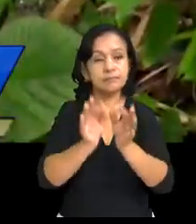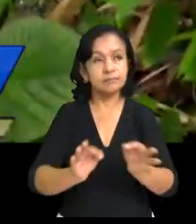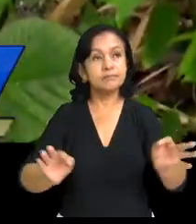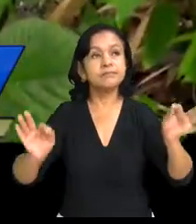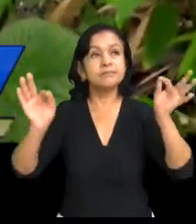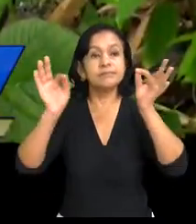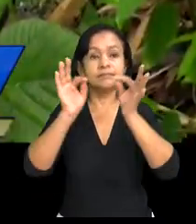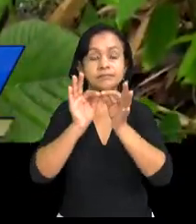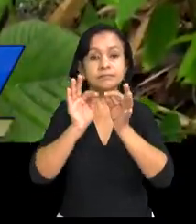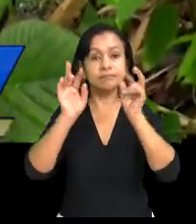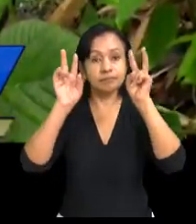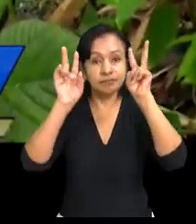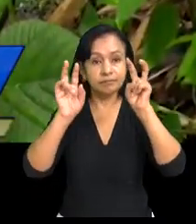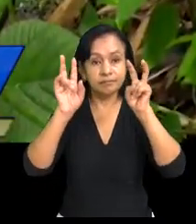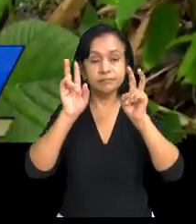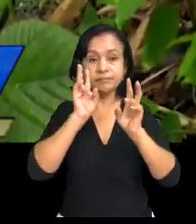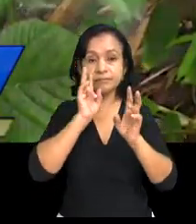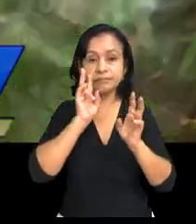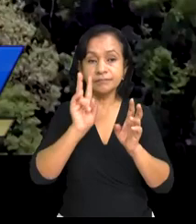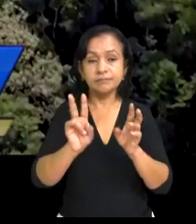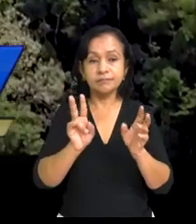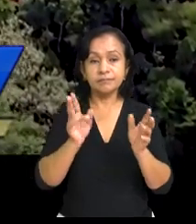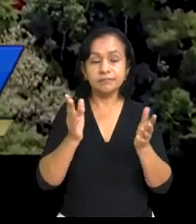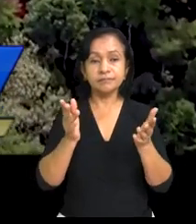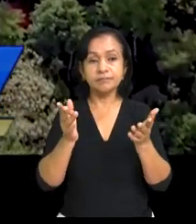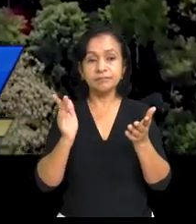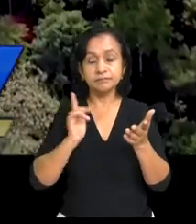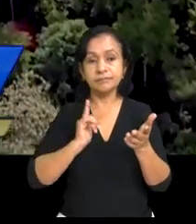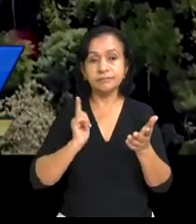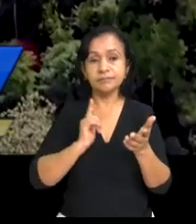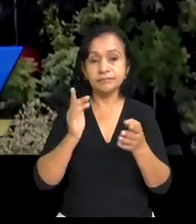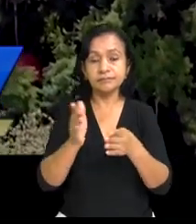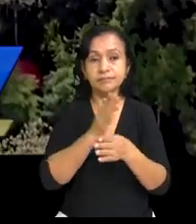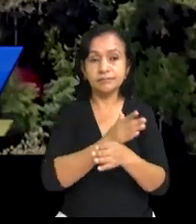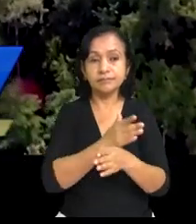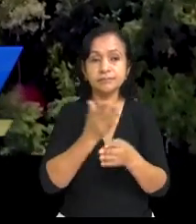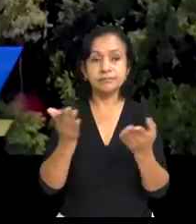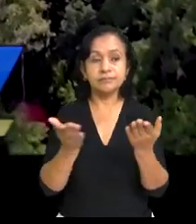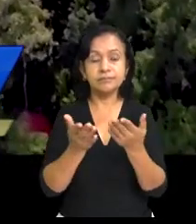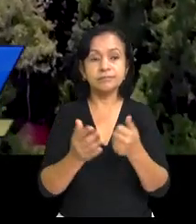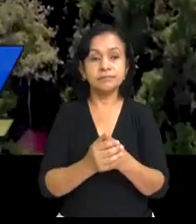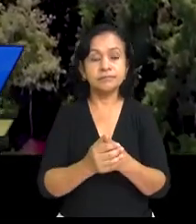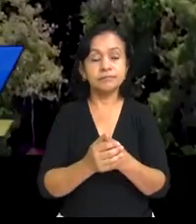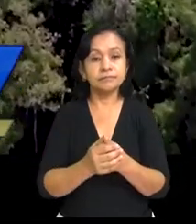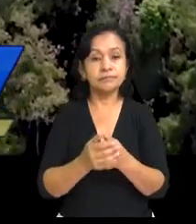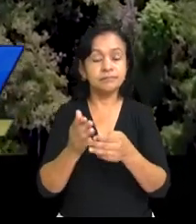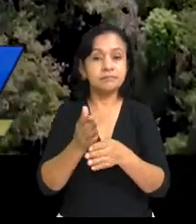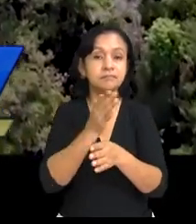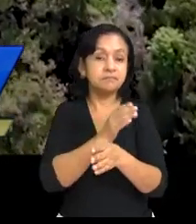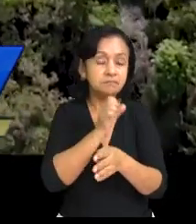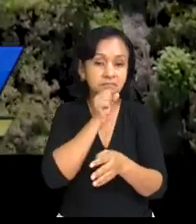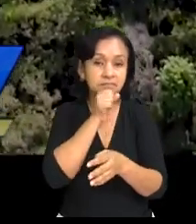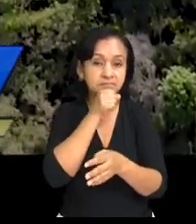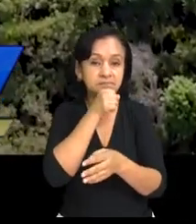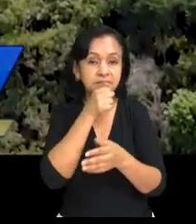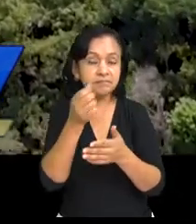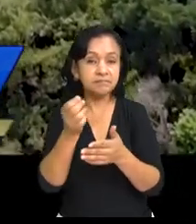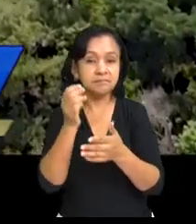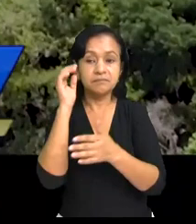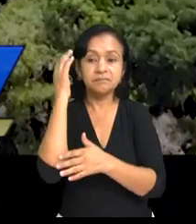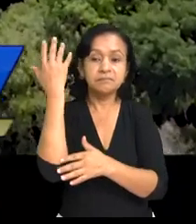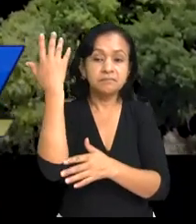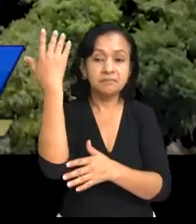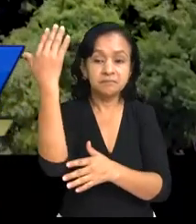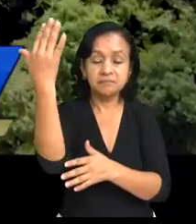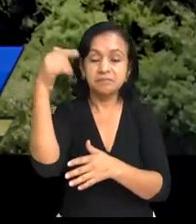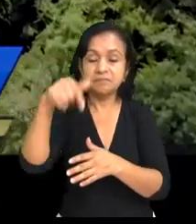ese aspecto porque de repente vemos que existía en el conocimiento ancestral únicamente arborizar donde estaba el